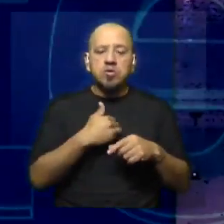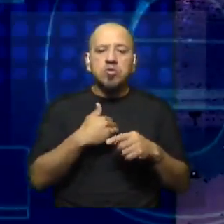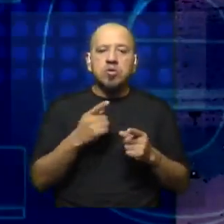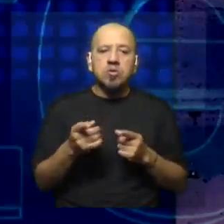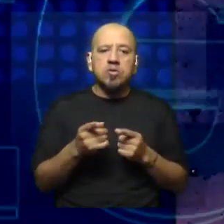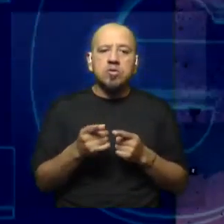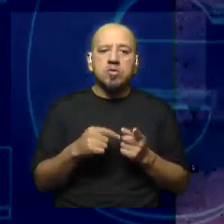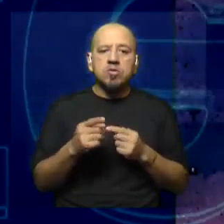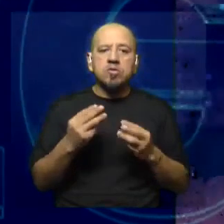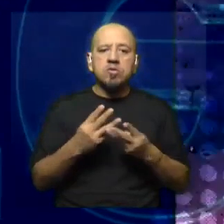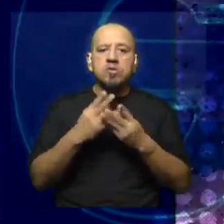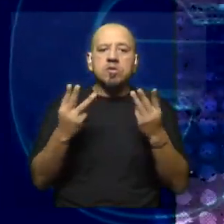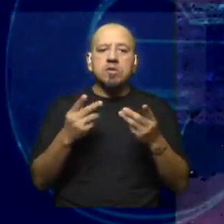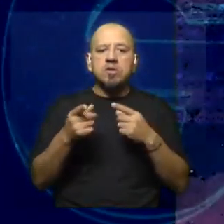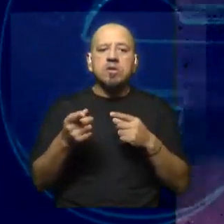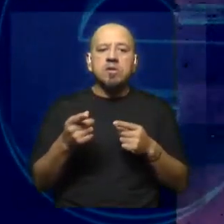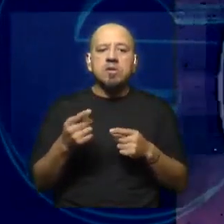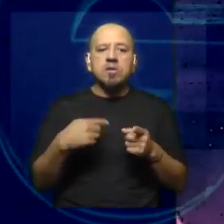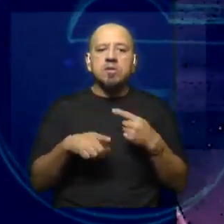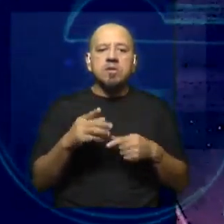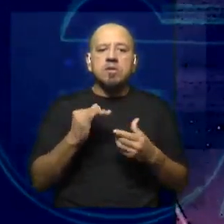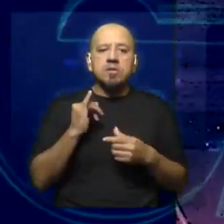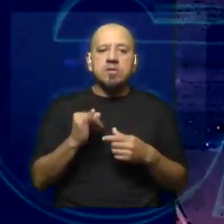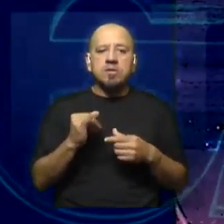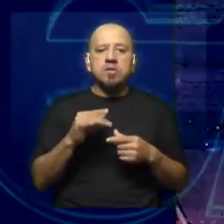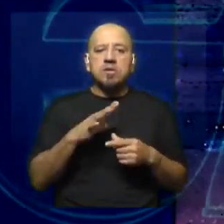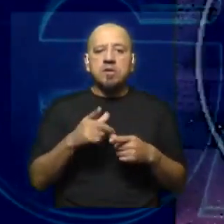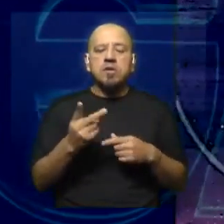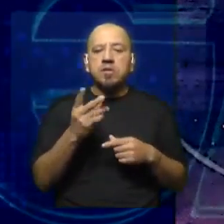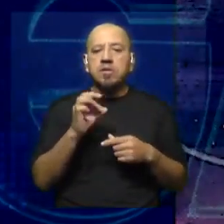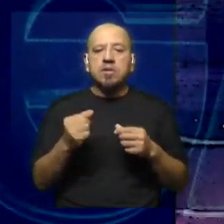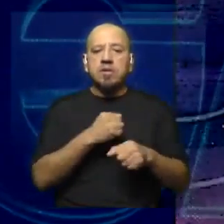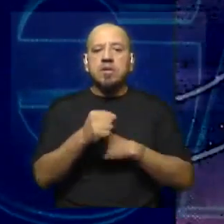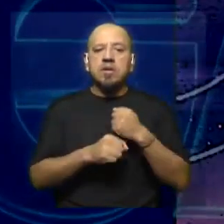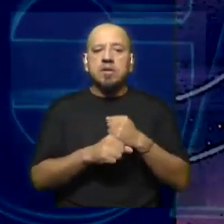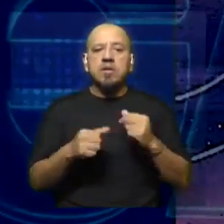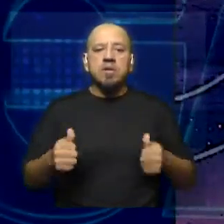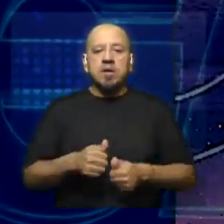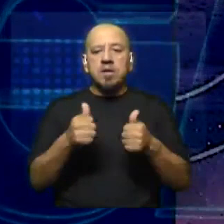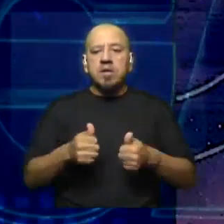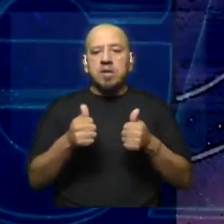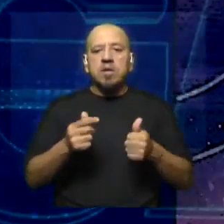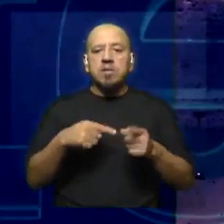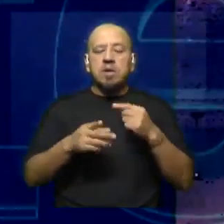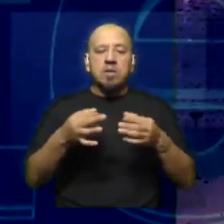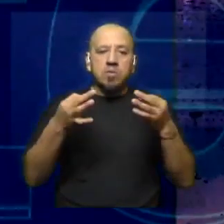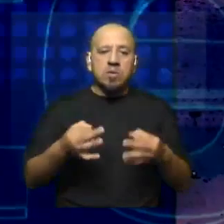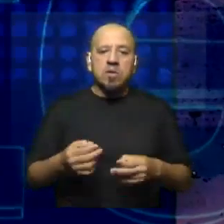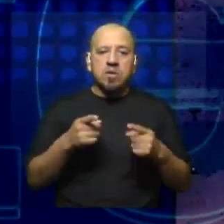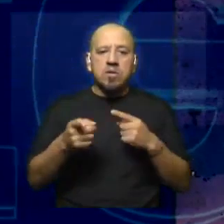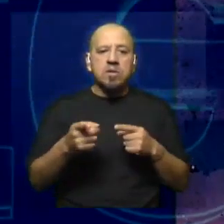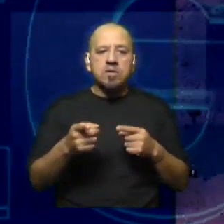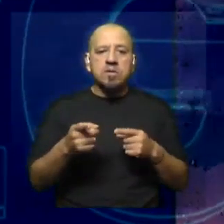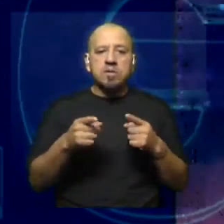sentido general del centro, y sí lo que ha pasado en estos 20 años que se fueron sumando distintas actividades y acciones para cumplir con esa